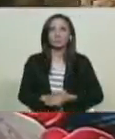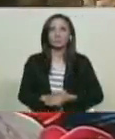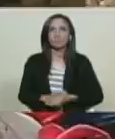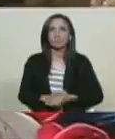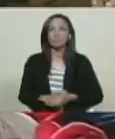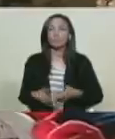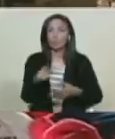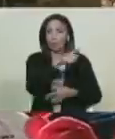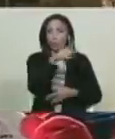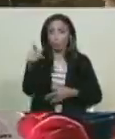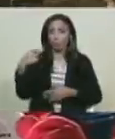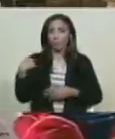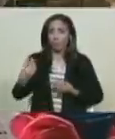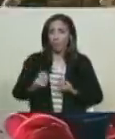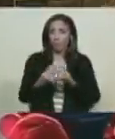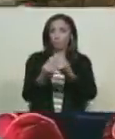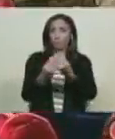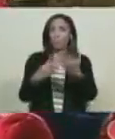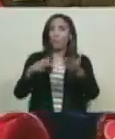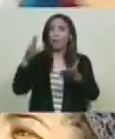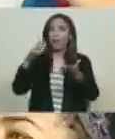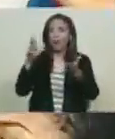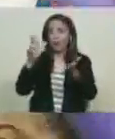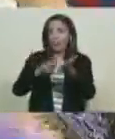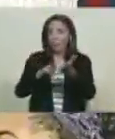¿Ustedes me van a acompañar en las calles?